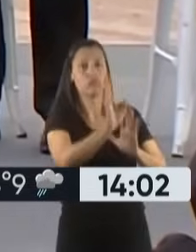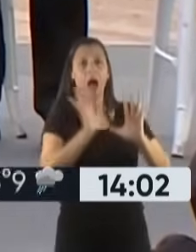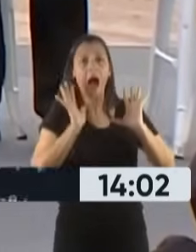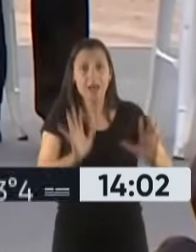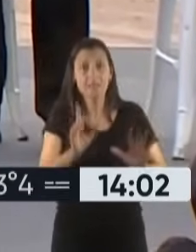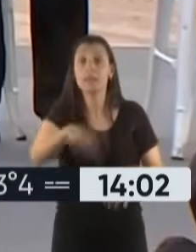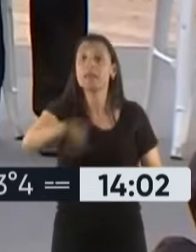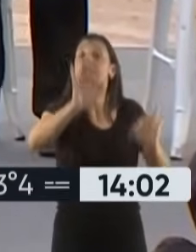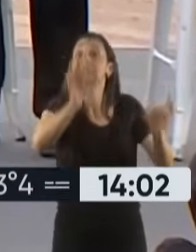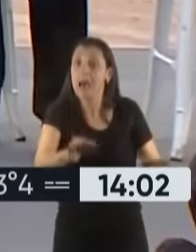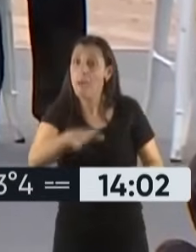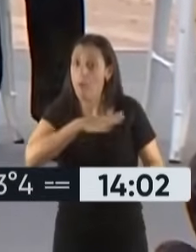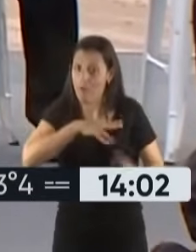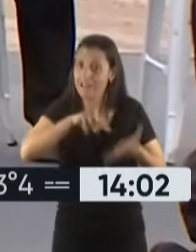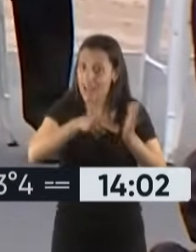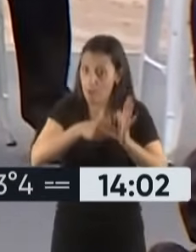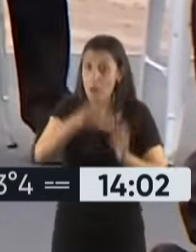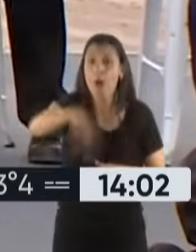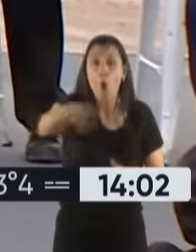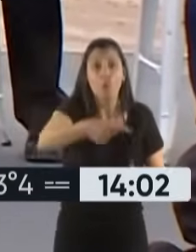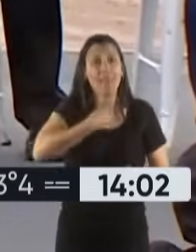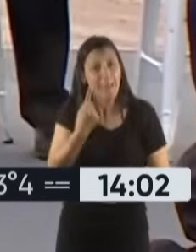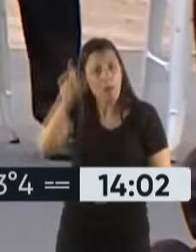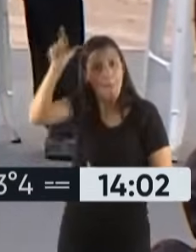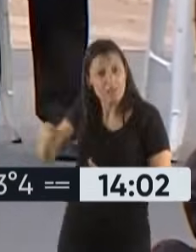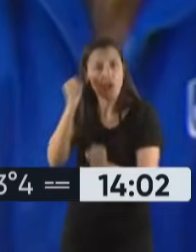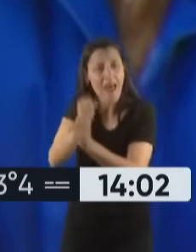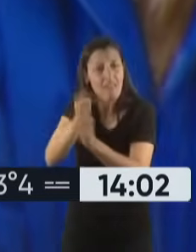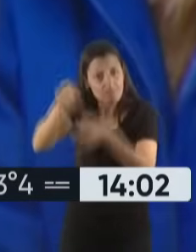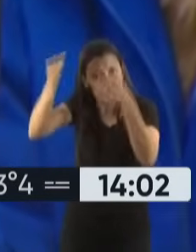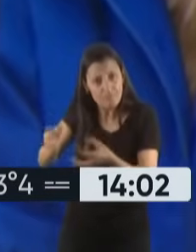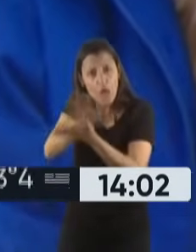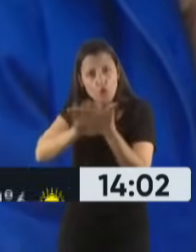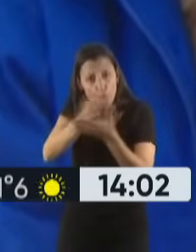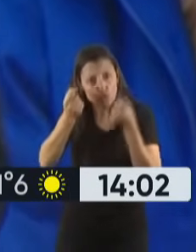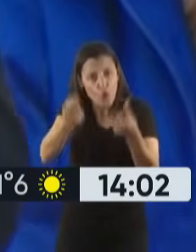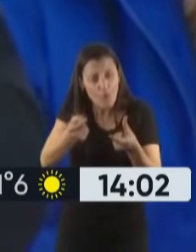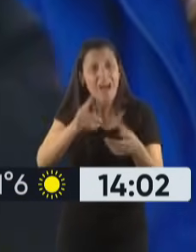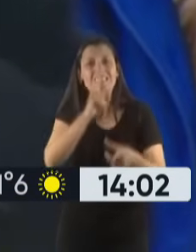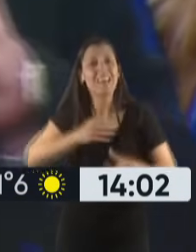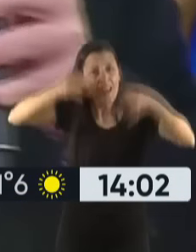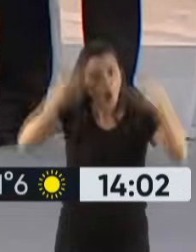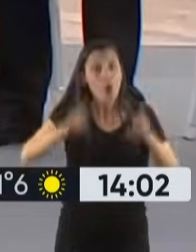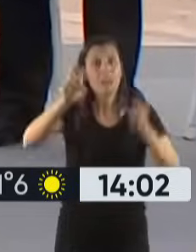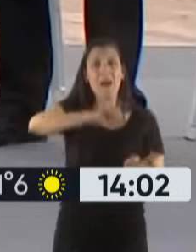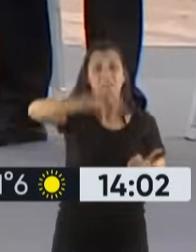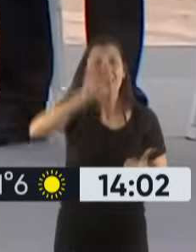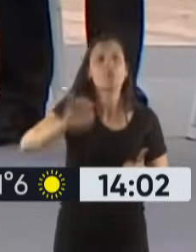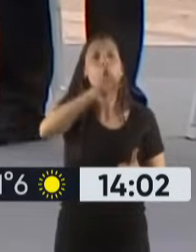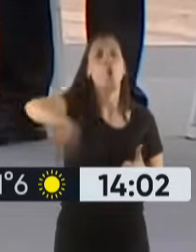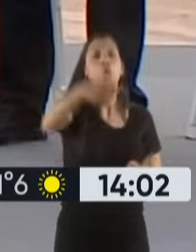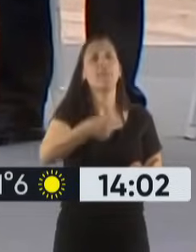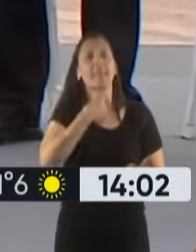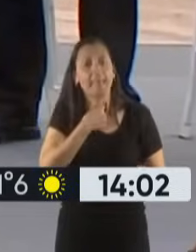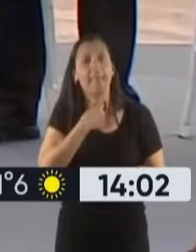sabiendo que tenemos que resolver problemas, si ustedes quieren que alguien les resuelva con seriedad el problema de la inflación, si ustedes quieren que alguien les